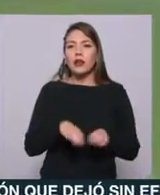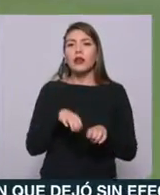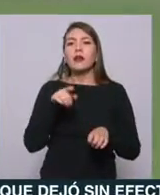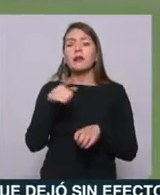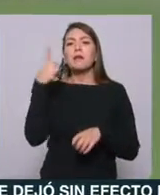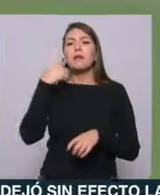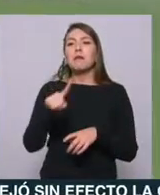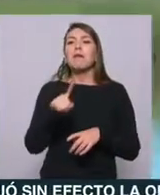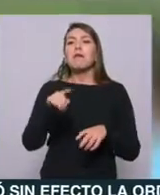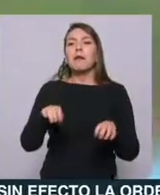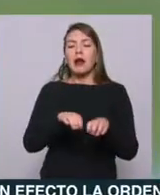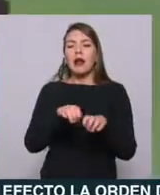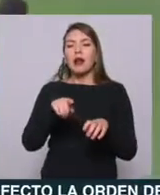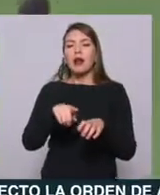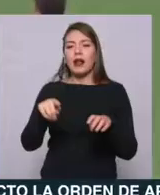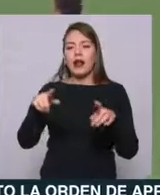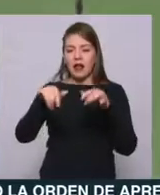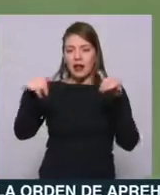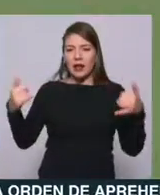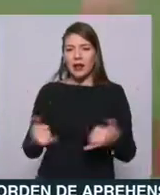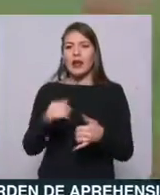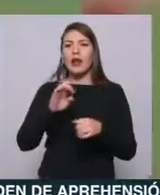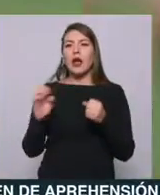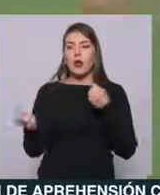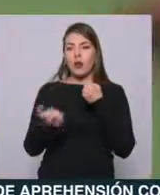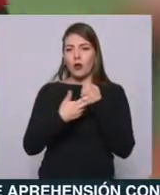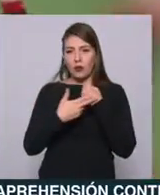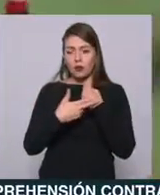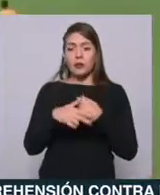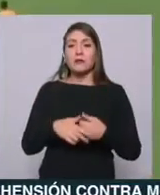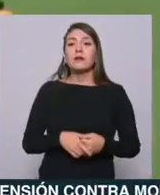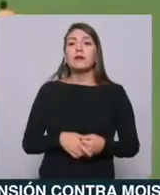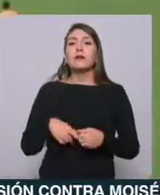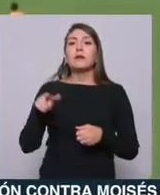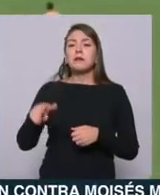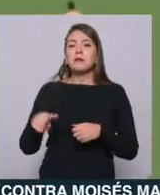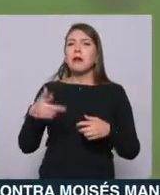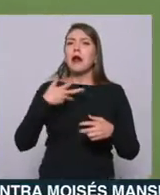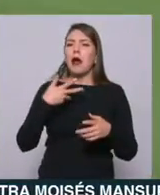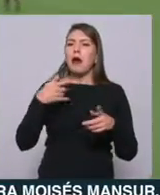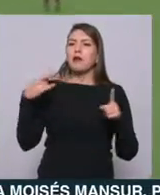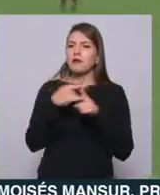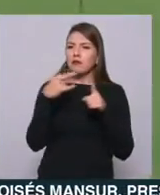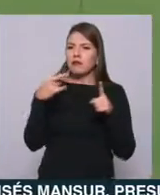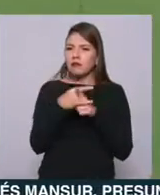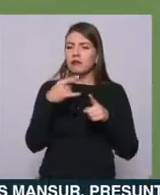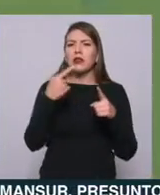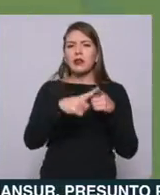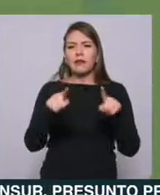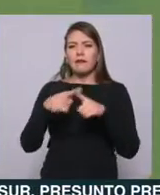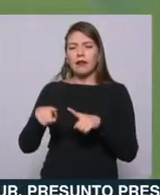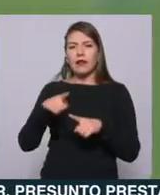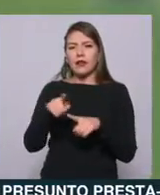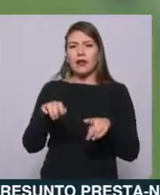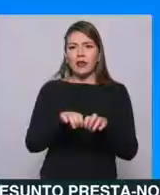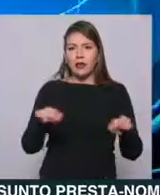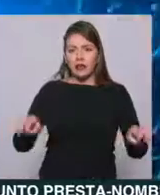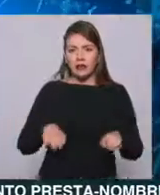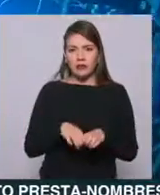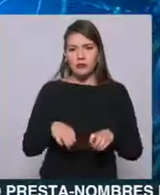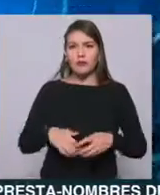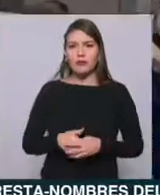clasificatoria de la Europa League. Jiménez ha conseguido anotar 31 tantos con el Benfica, 18 con los Wolves y 1 con el Atlético de Madrid.